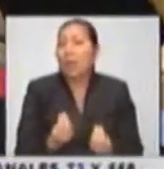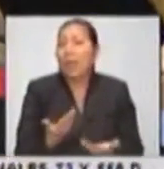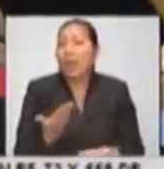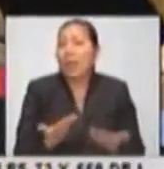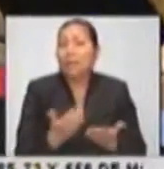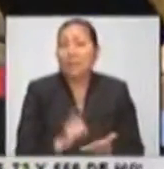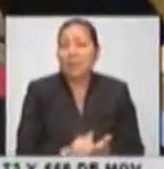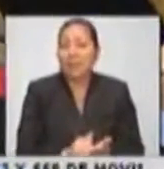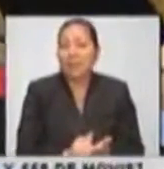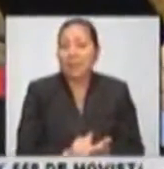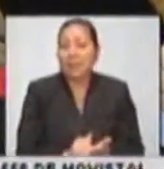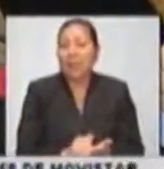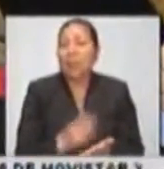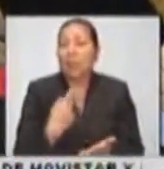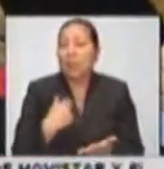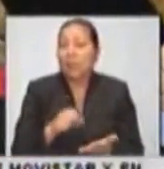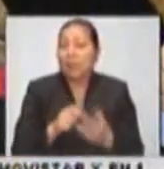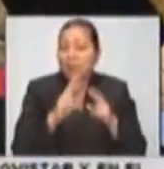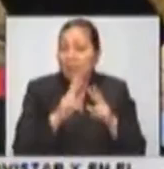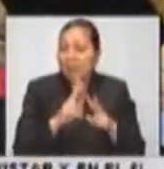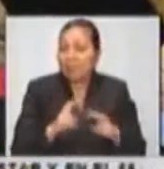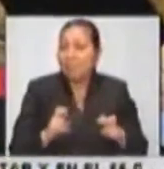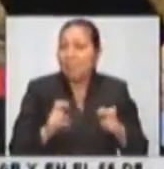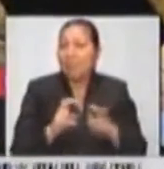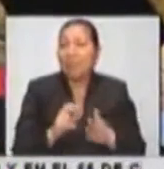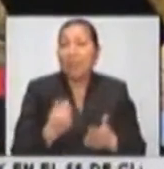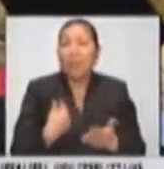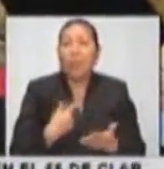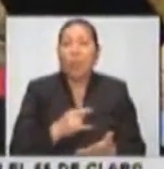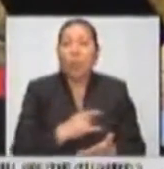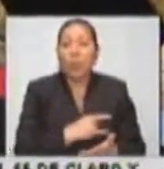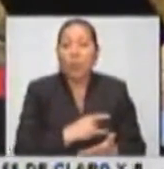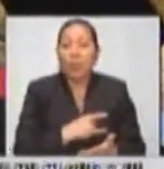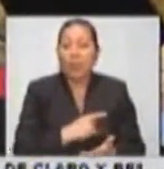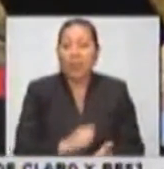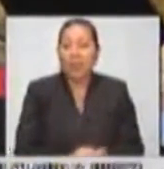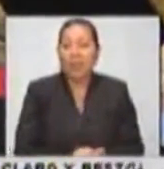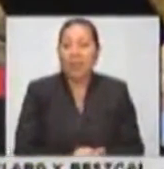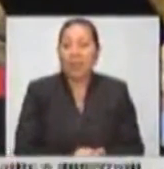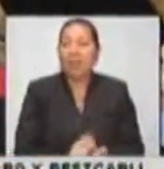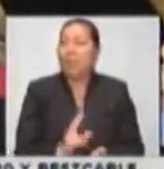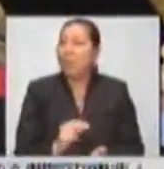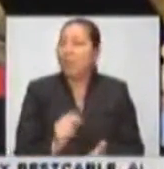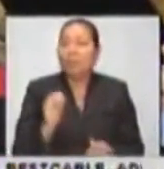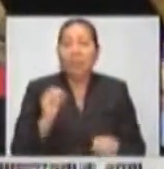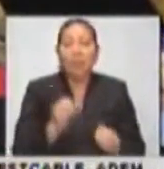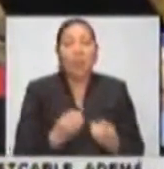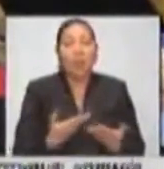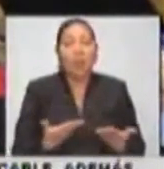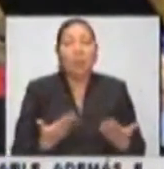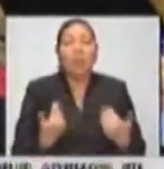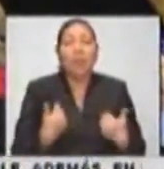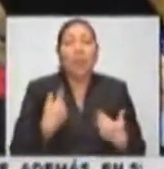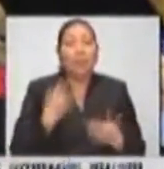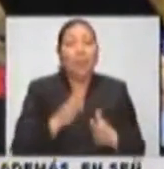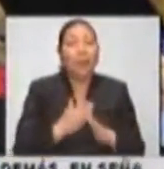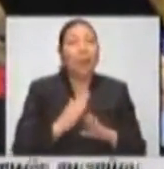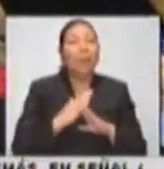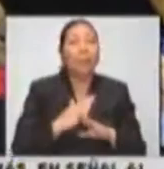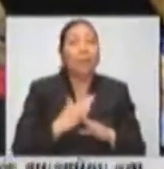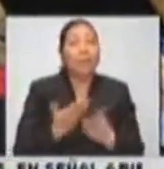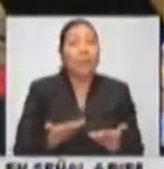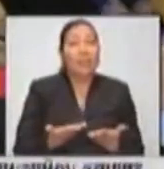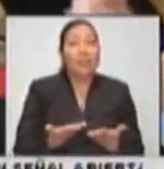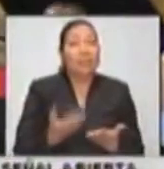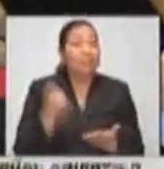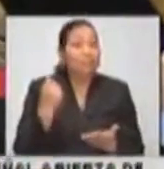Perú tenemos y que aún nuestros centros de investigación y nuestras universidades no nos aportan tanto como deberían para tratar de entender, porque si no, no